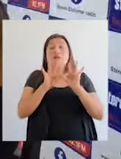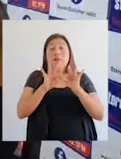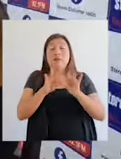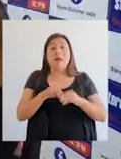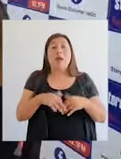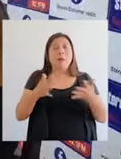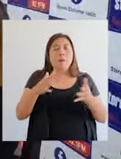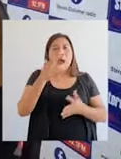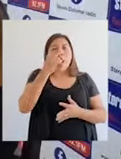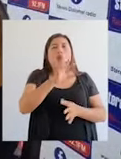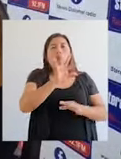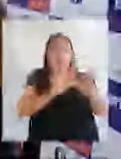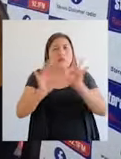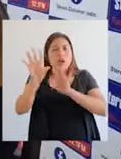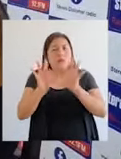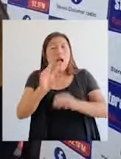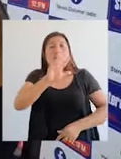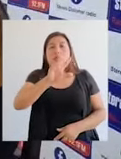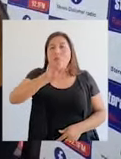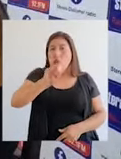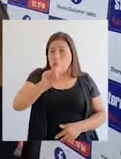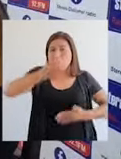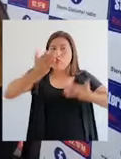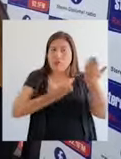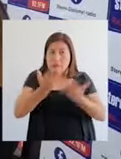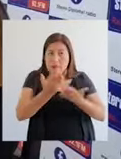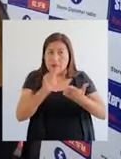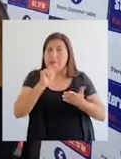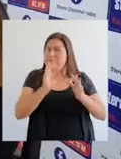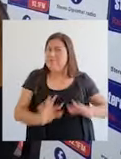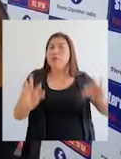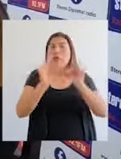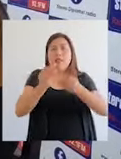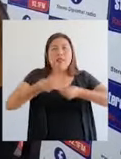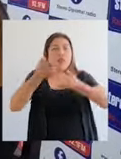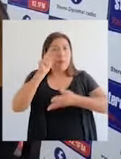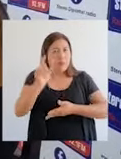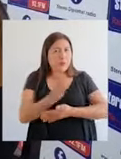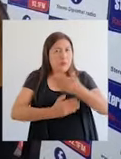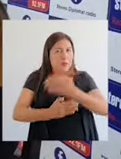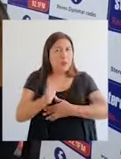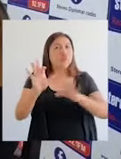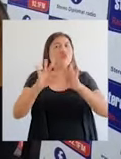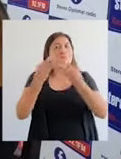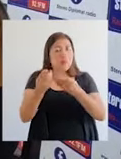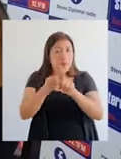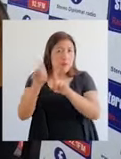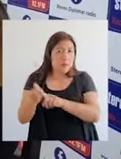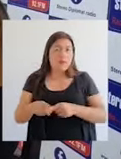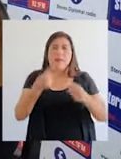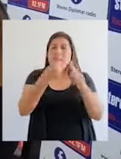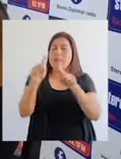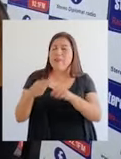que son 31 los servicios básicos por ahora que el Estado debe prestar a personas con discapacidad y a sus familiares. En